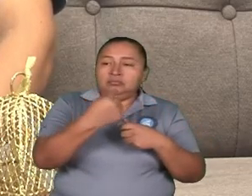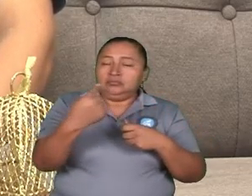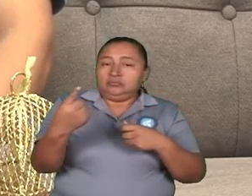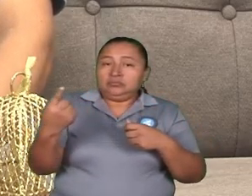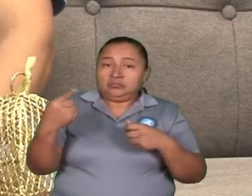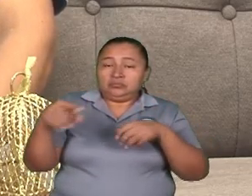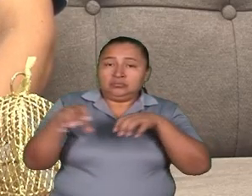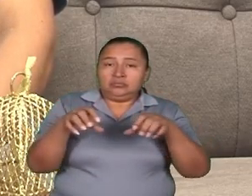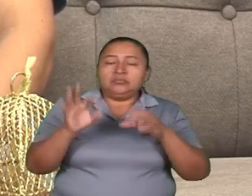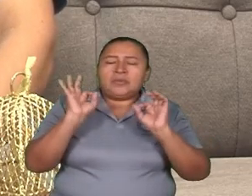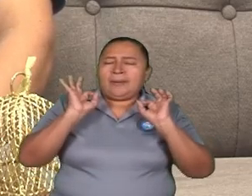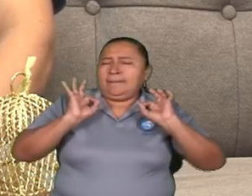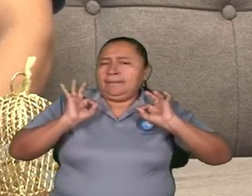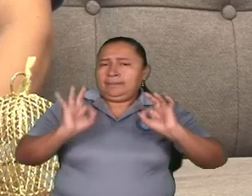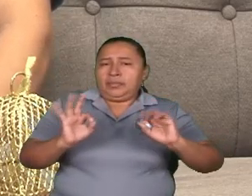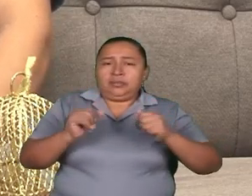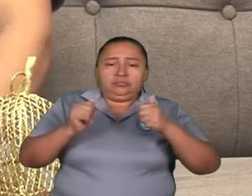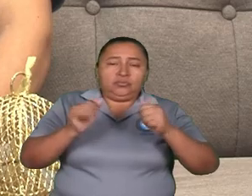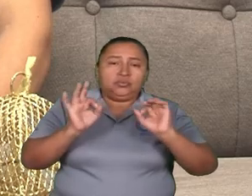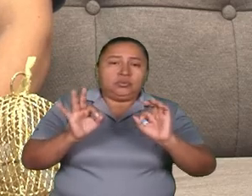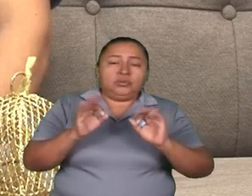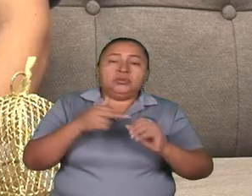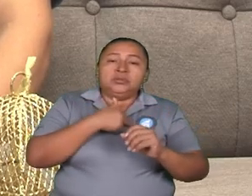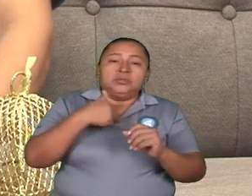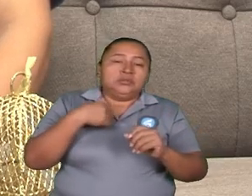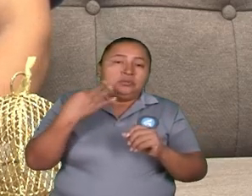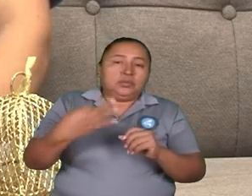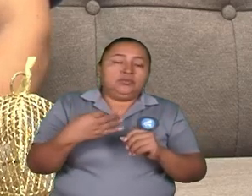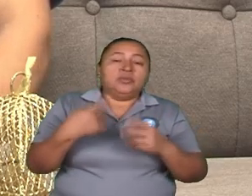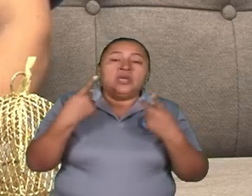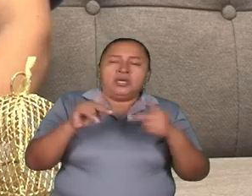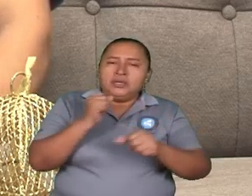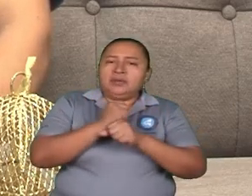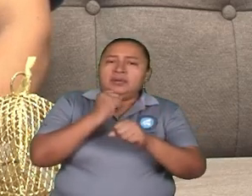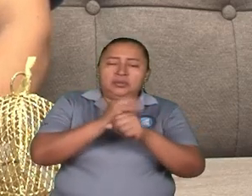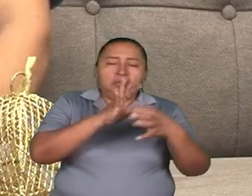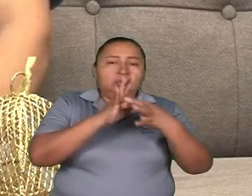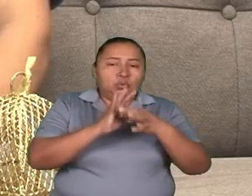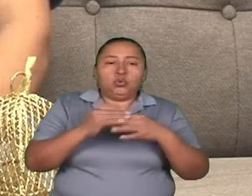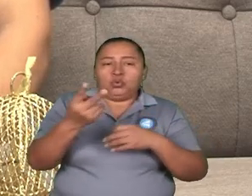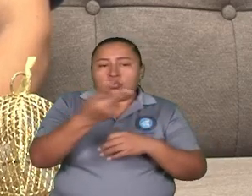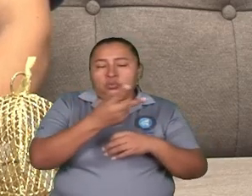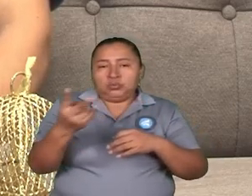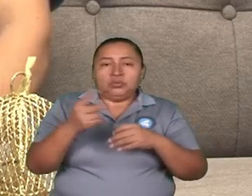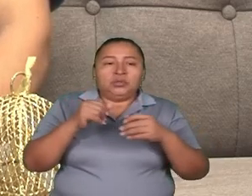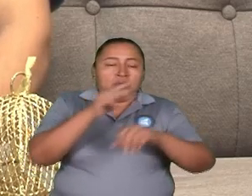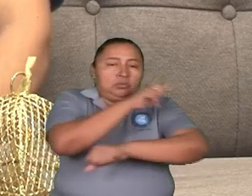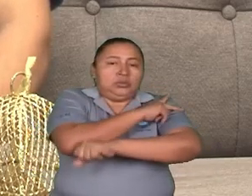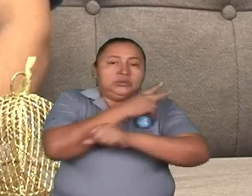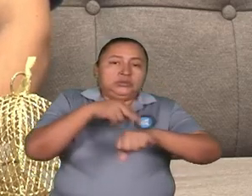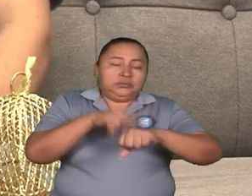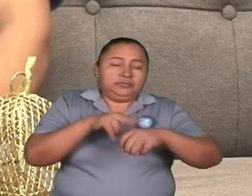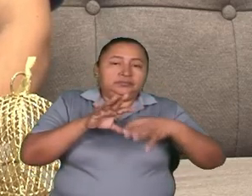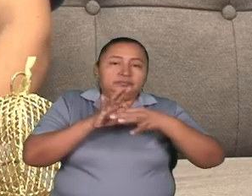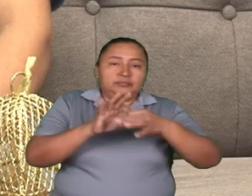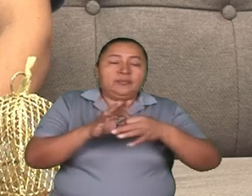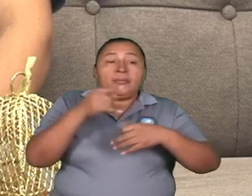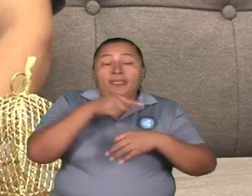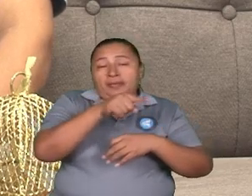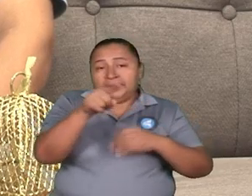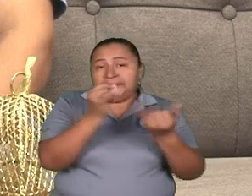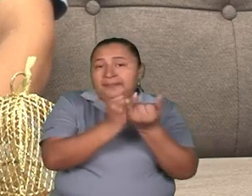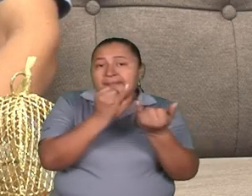partir de los centros turísticos, de manera que la población que visita todos los centros turísticos del país pueda contar con ese resguardo y la seguridad